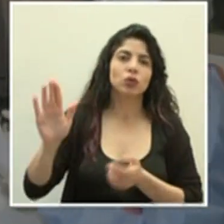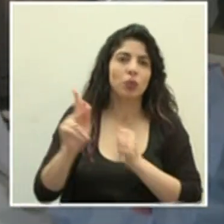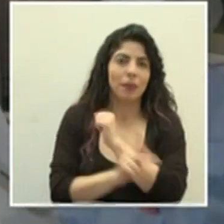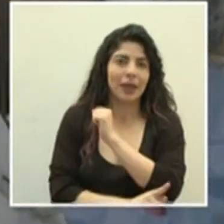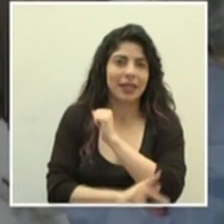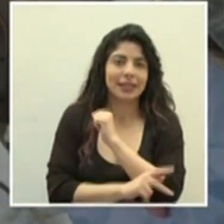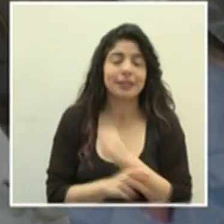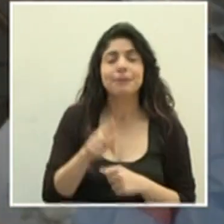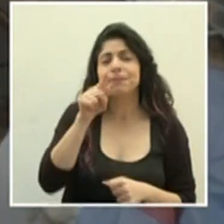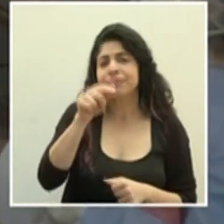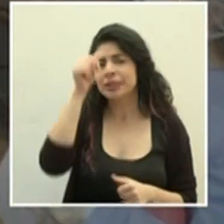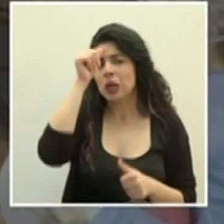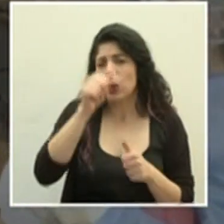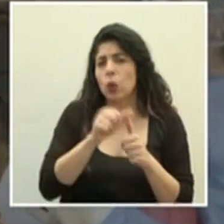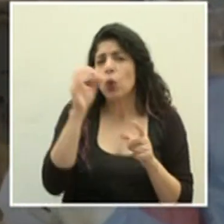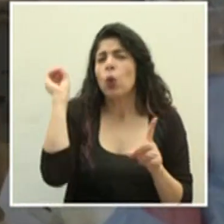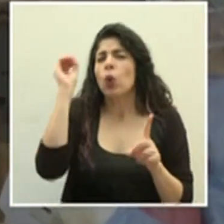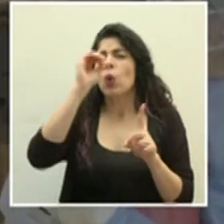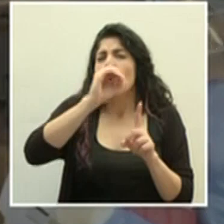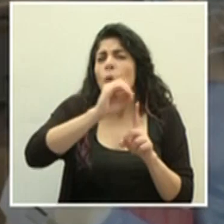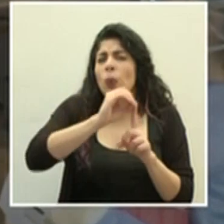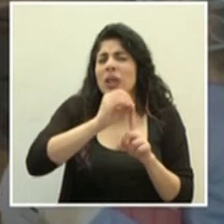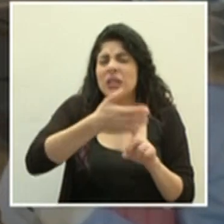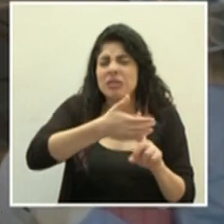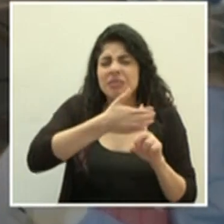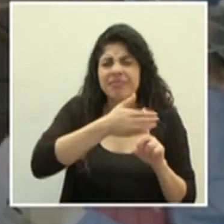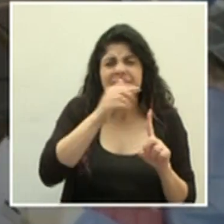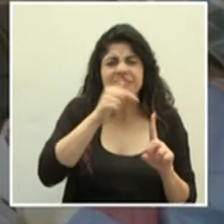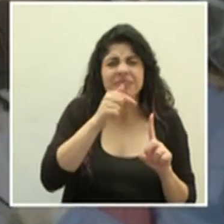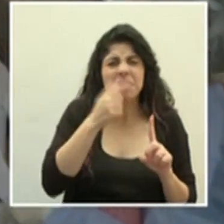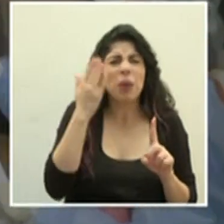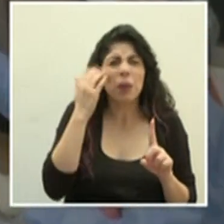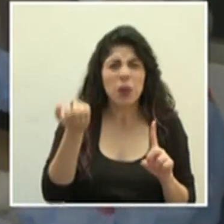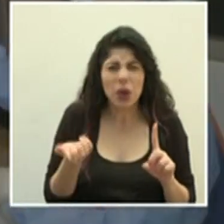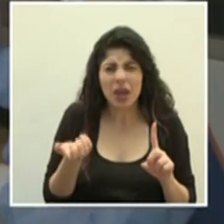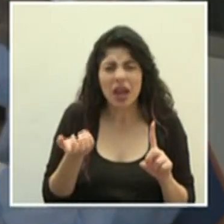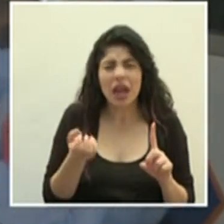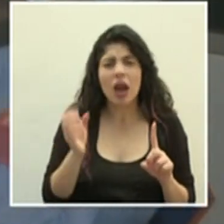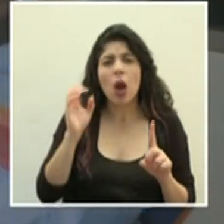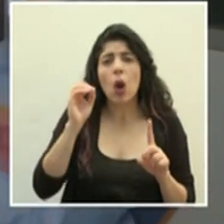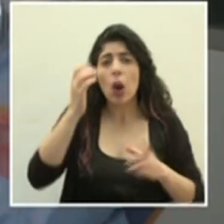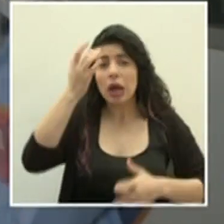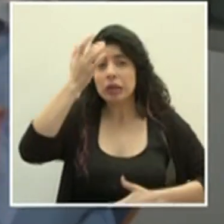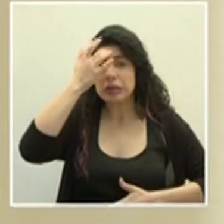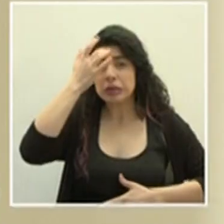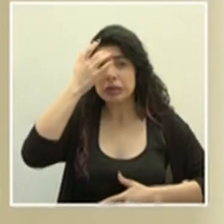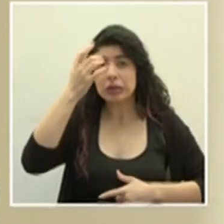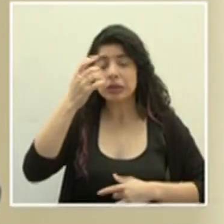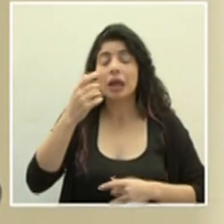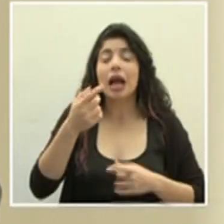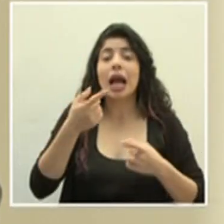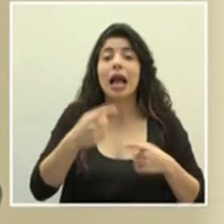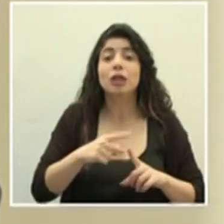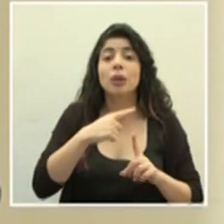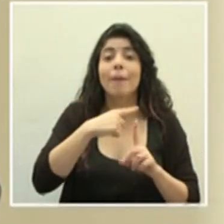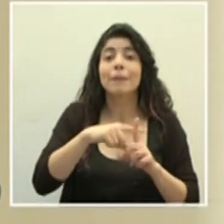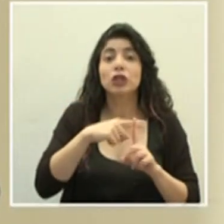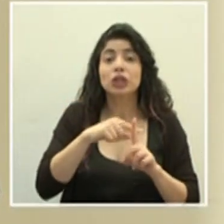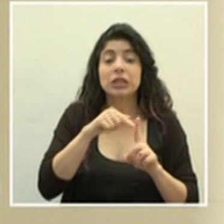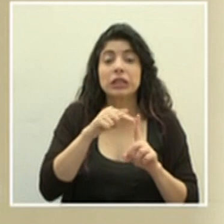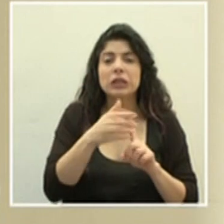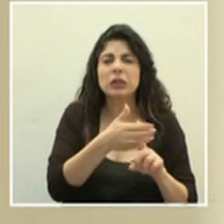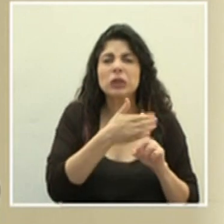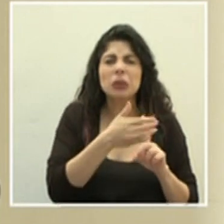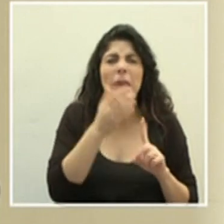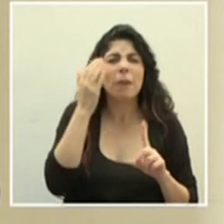países. Recordemos que el objetivo de este aislamiento y contención de los casos de los casos positivos